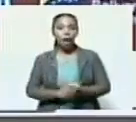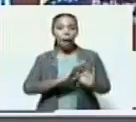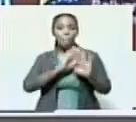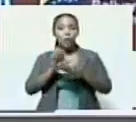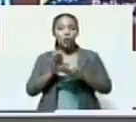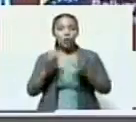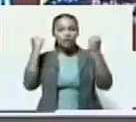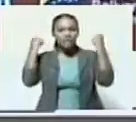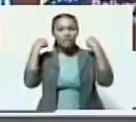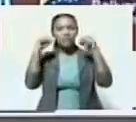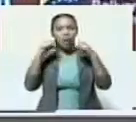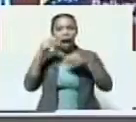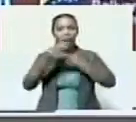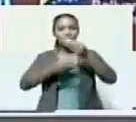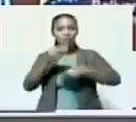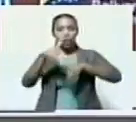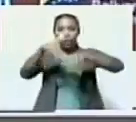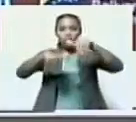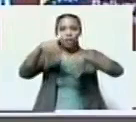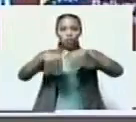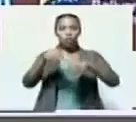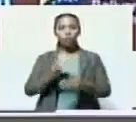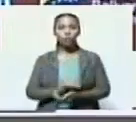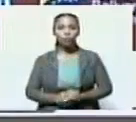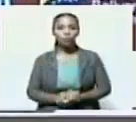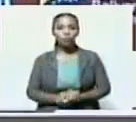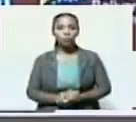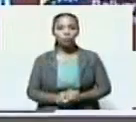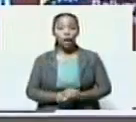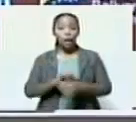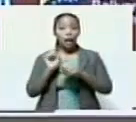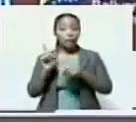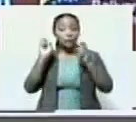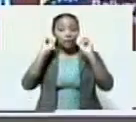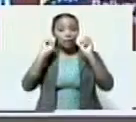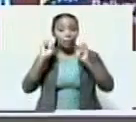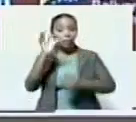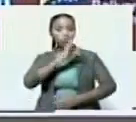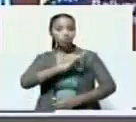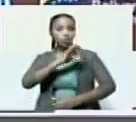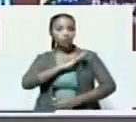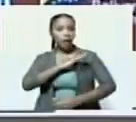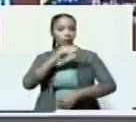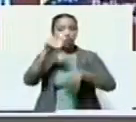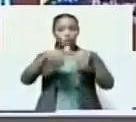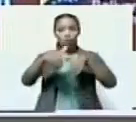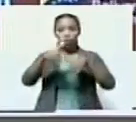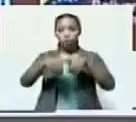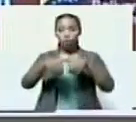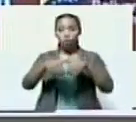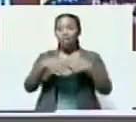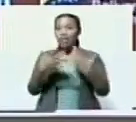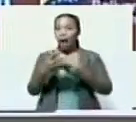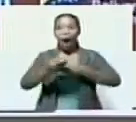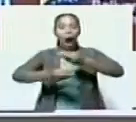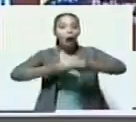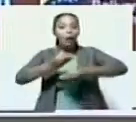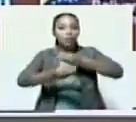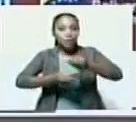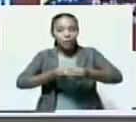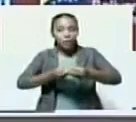ejercicio de su soberanía. En este caso, la soberanía del voto, que se ejerce a través del